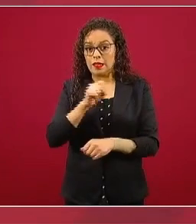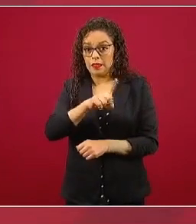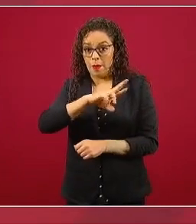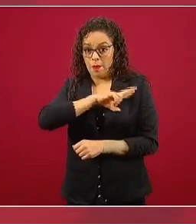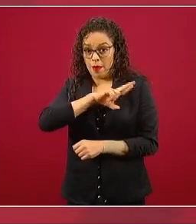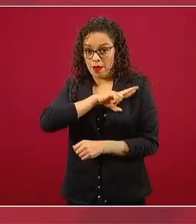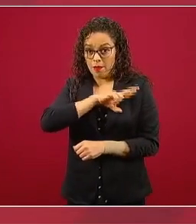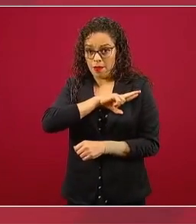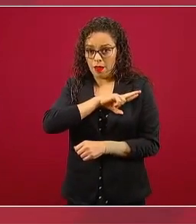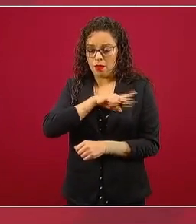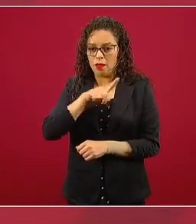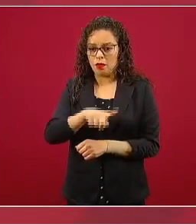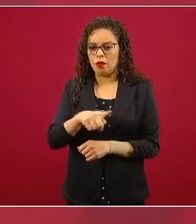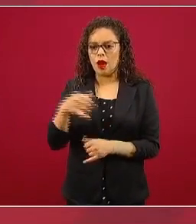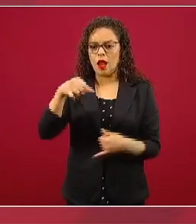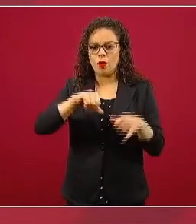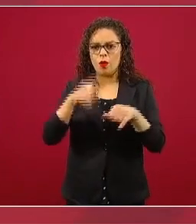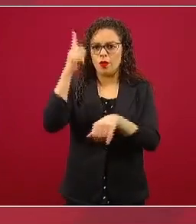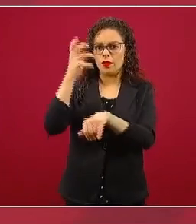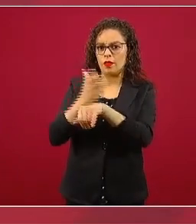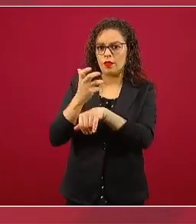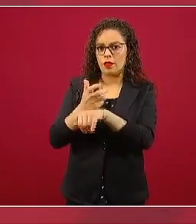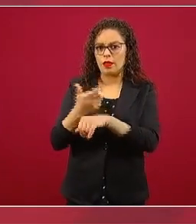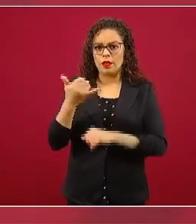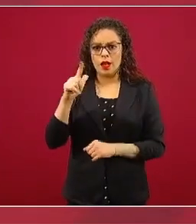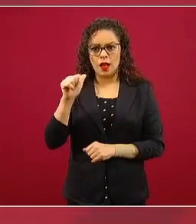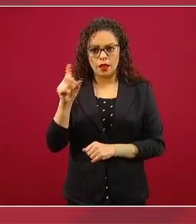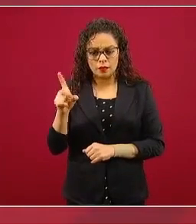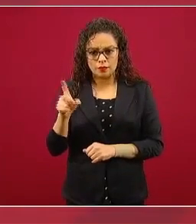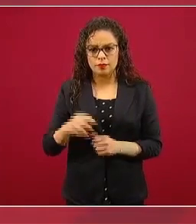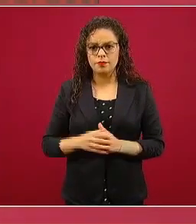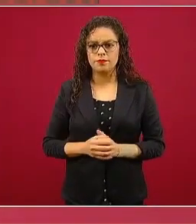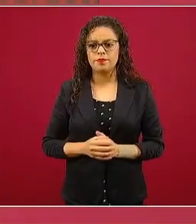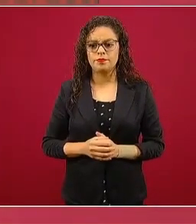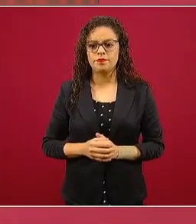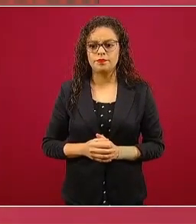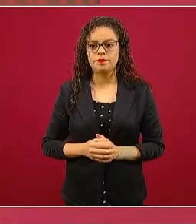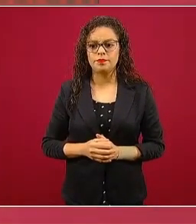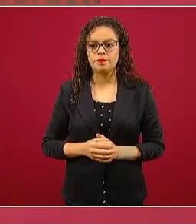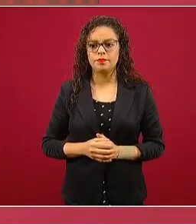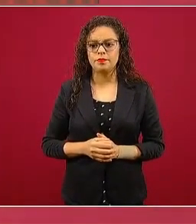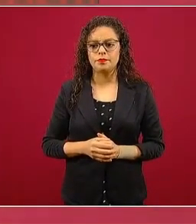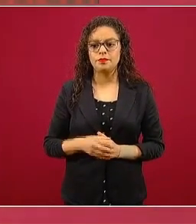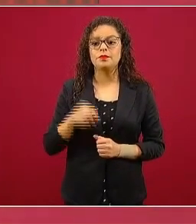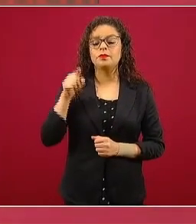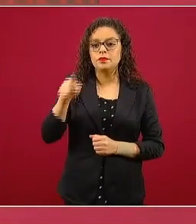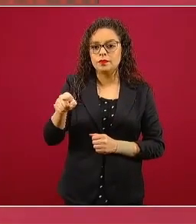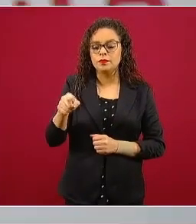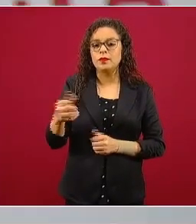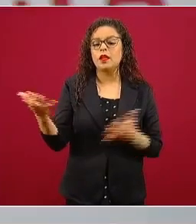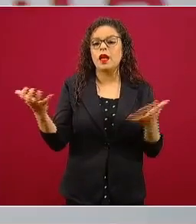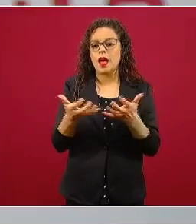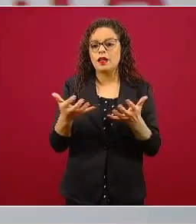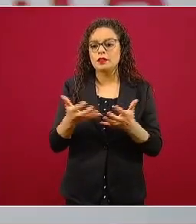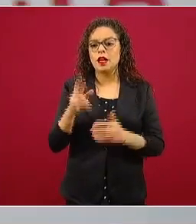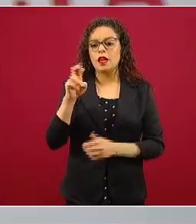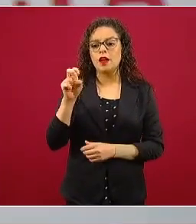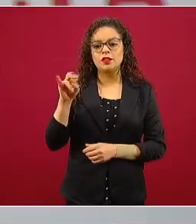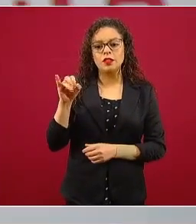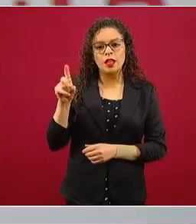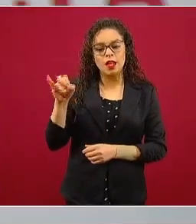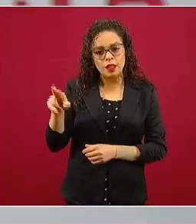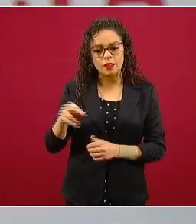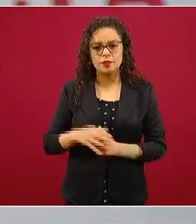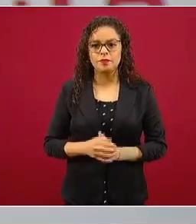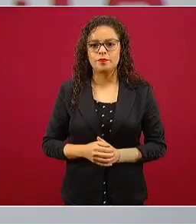el laboratorio en Estados Unidos, Gilead, que desarrolló Remdesivir. Y ahí lo